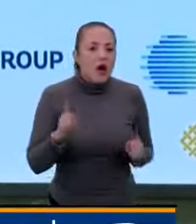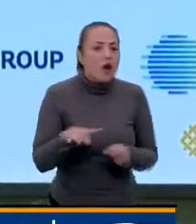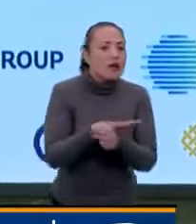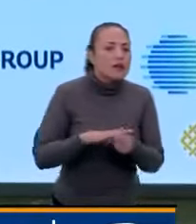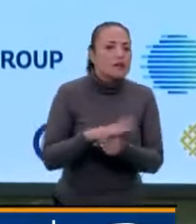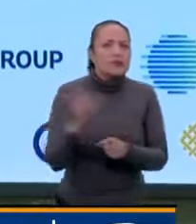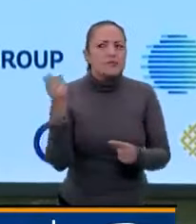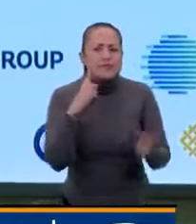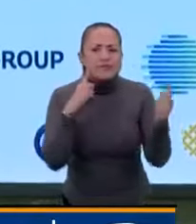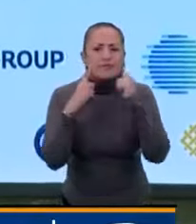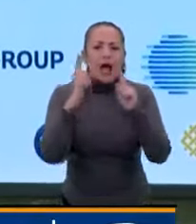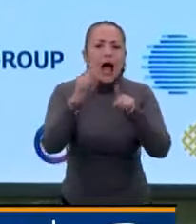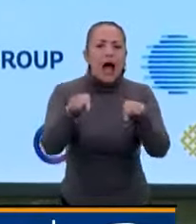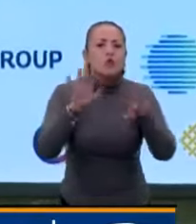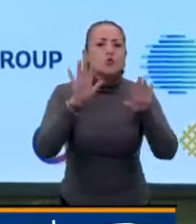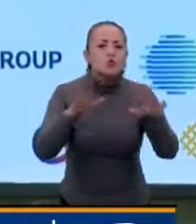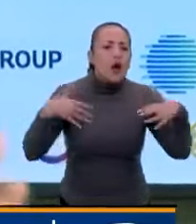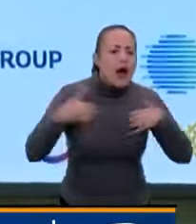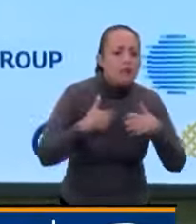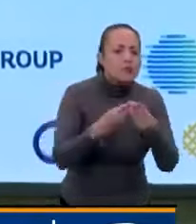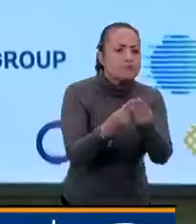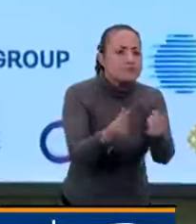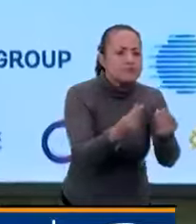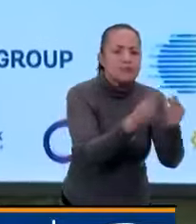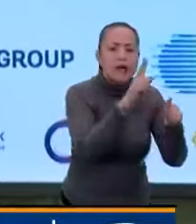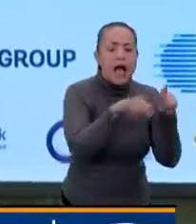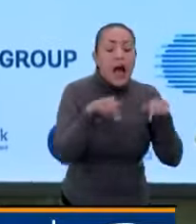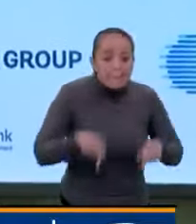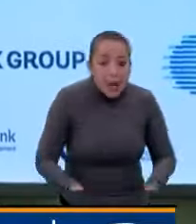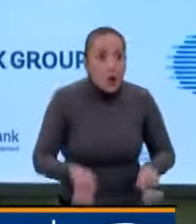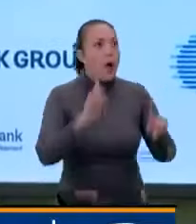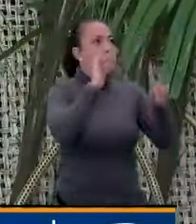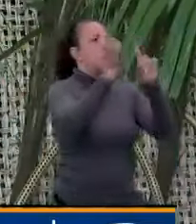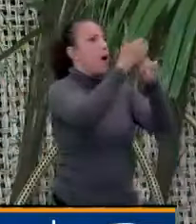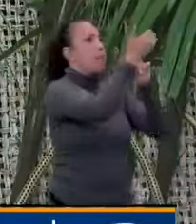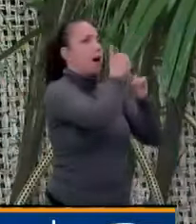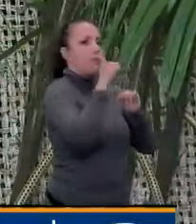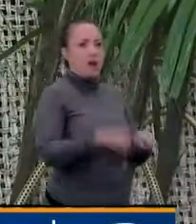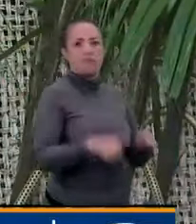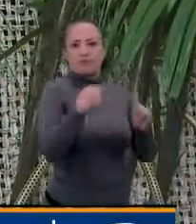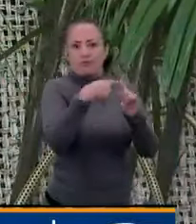sobre especies extintas. Bueno, en Cali estamos descubriendo especies.